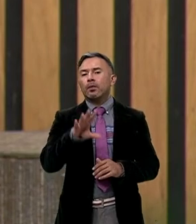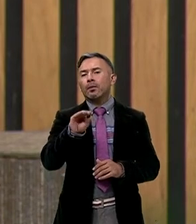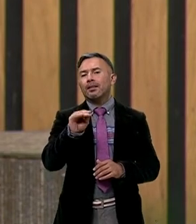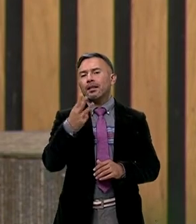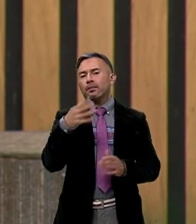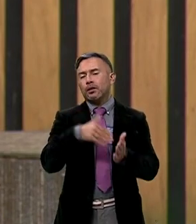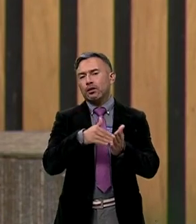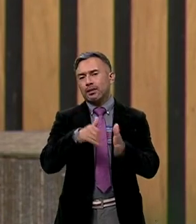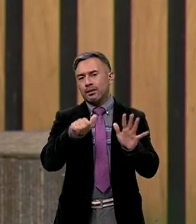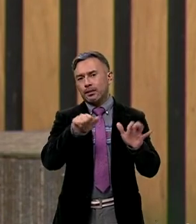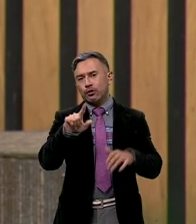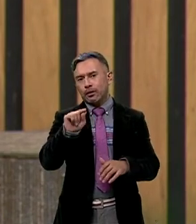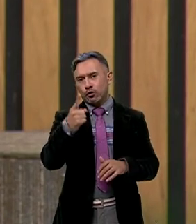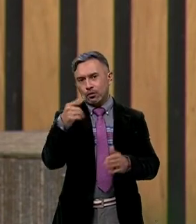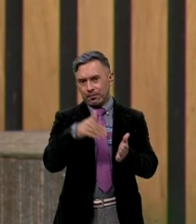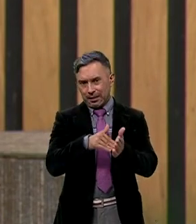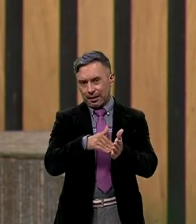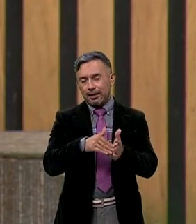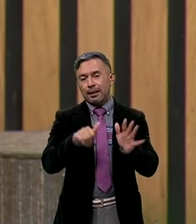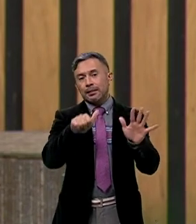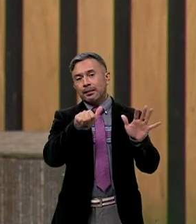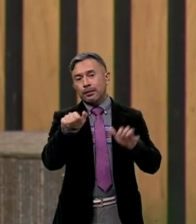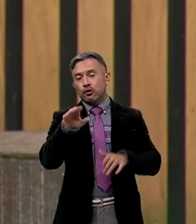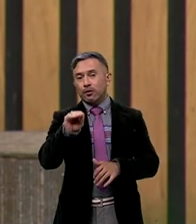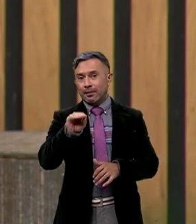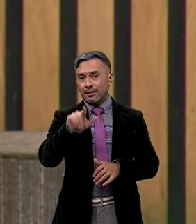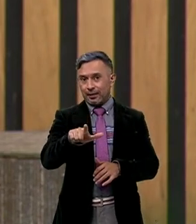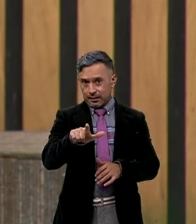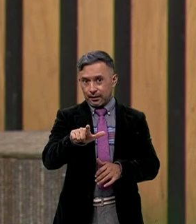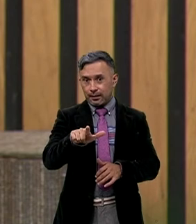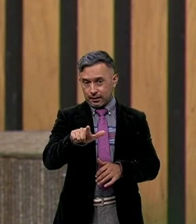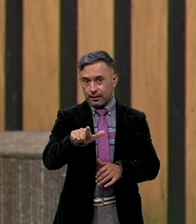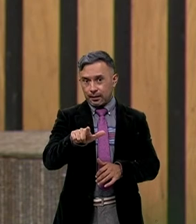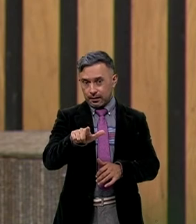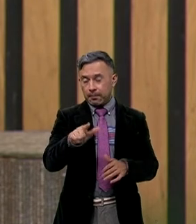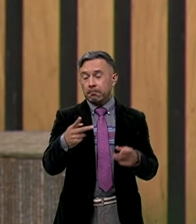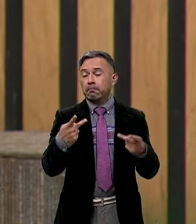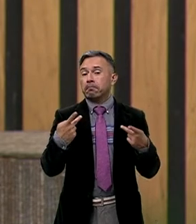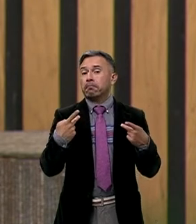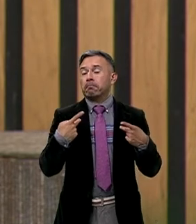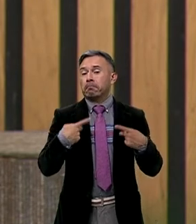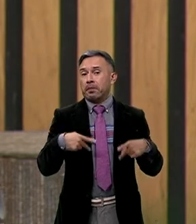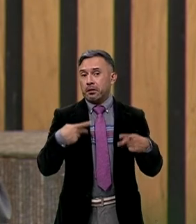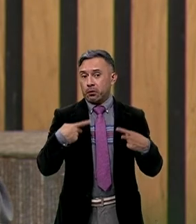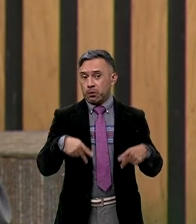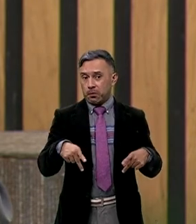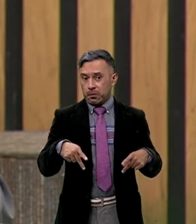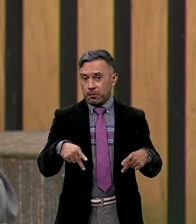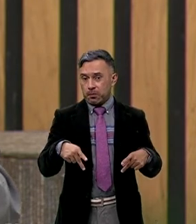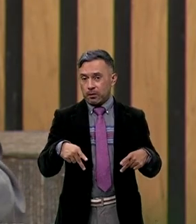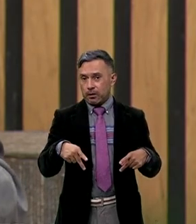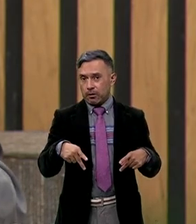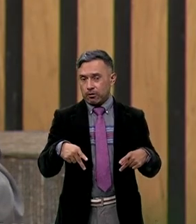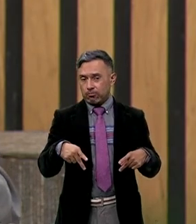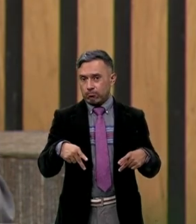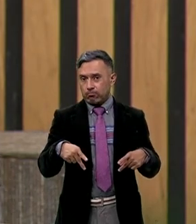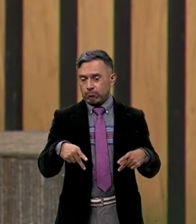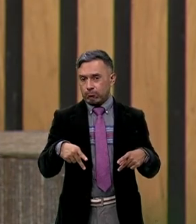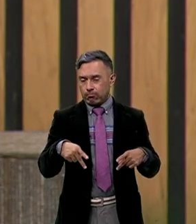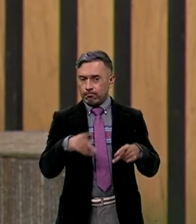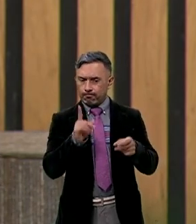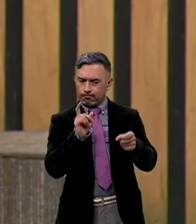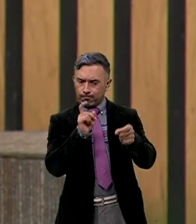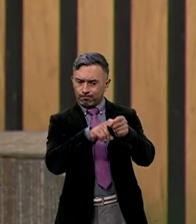671 mil 697 ciudadanos acreditados en el